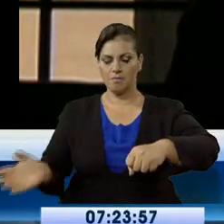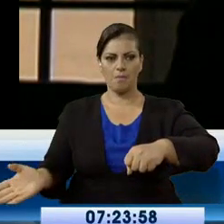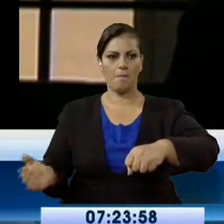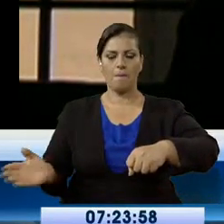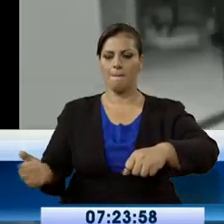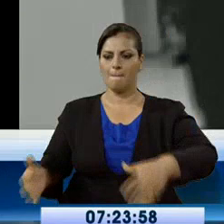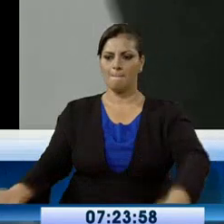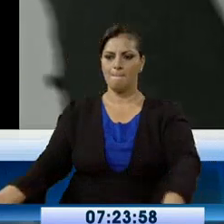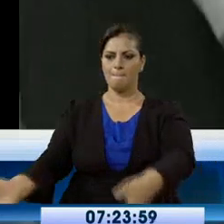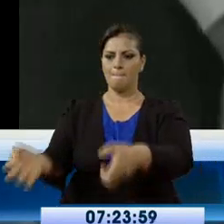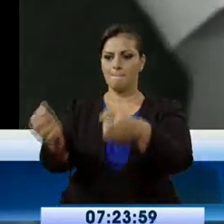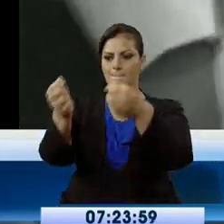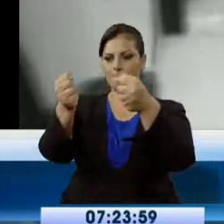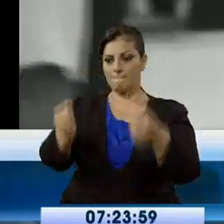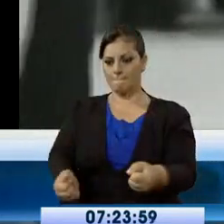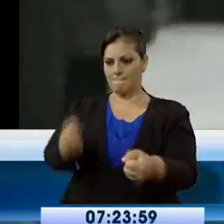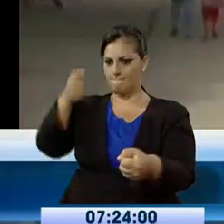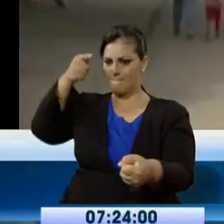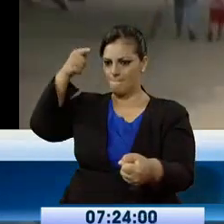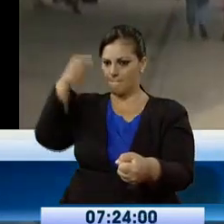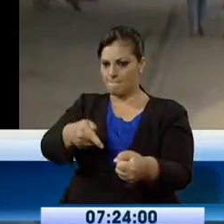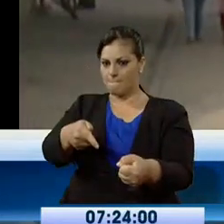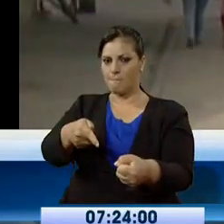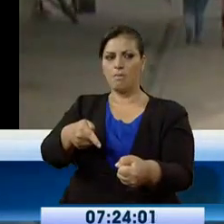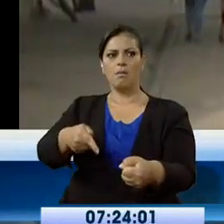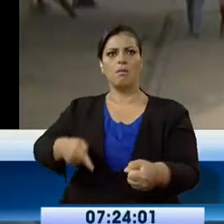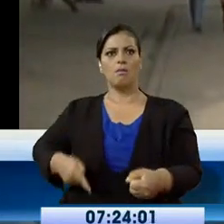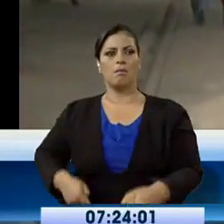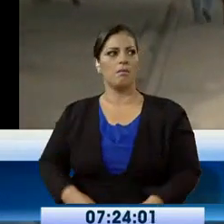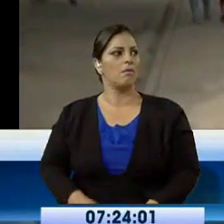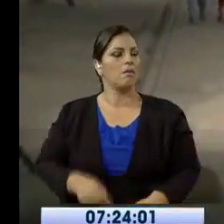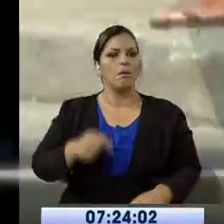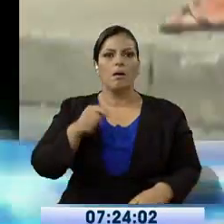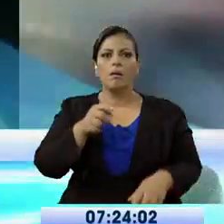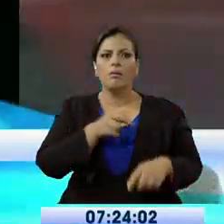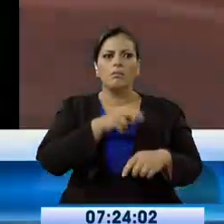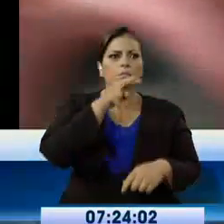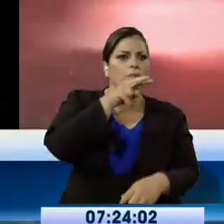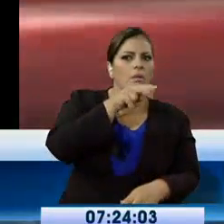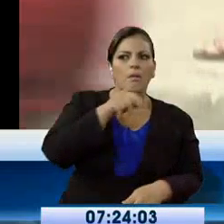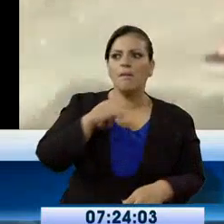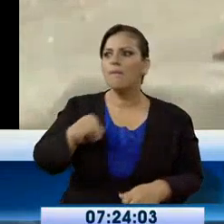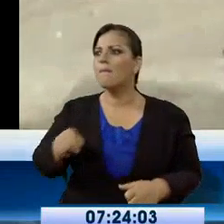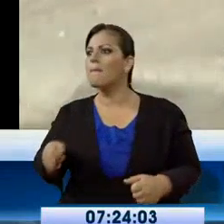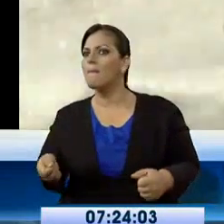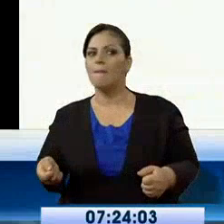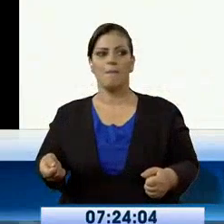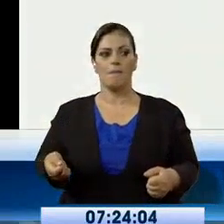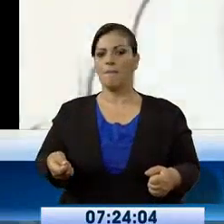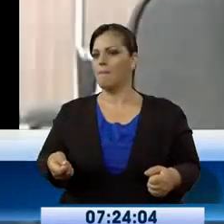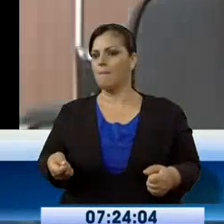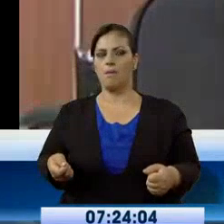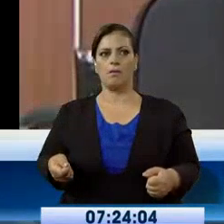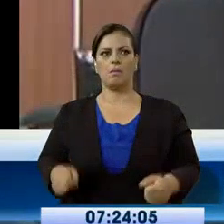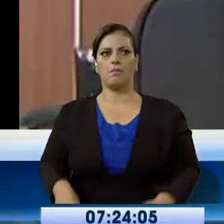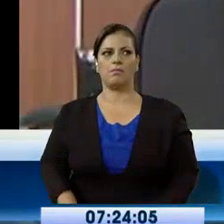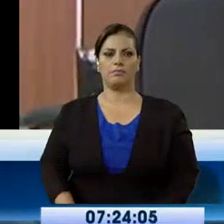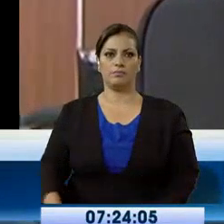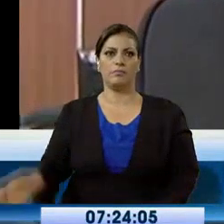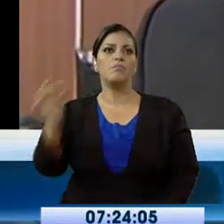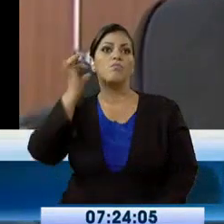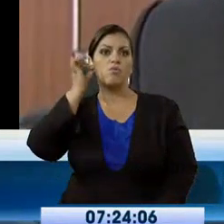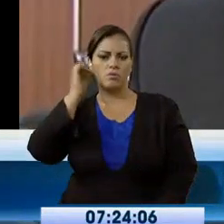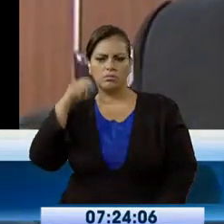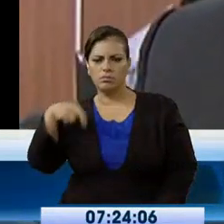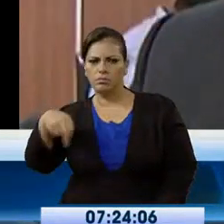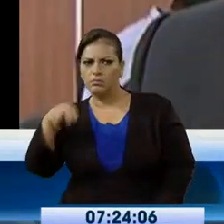de las piernas. Confiado en que nadie lo veía, no se percató que por la peatonal caminaban unas madres de familia. En el momento en que cuando